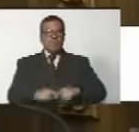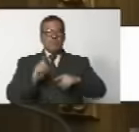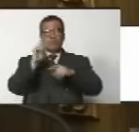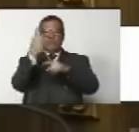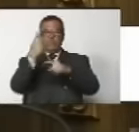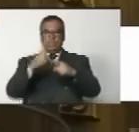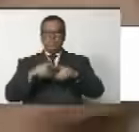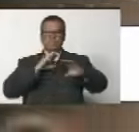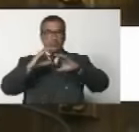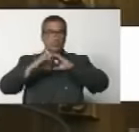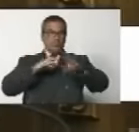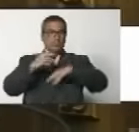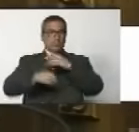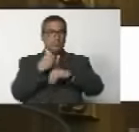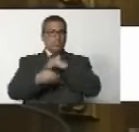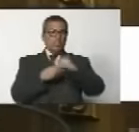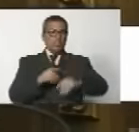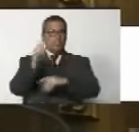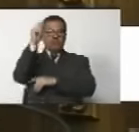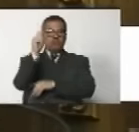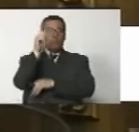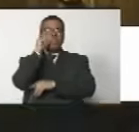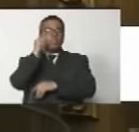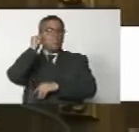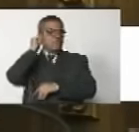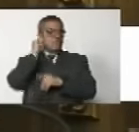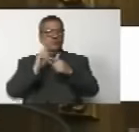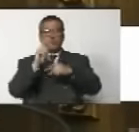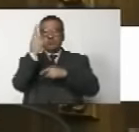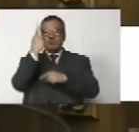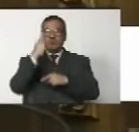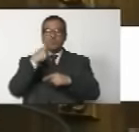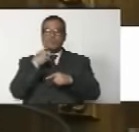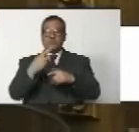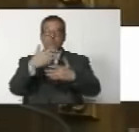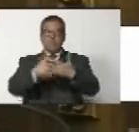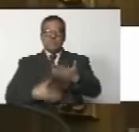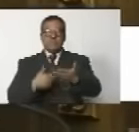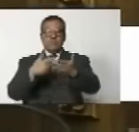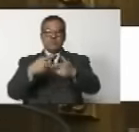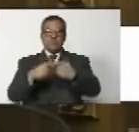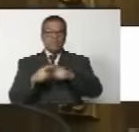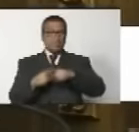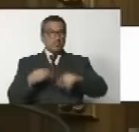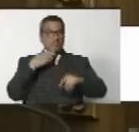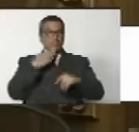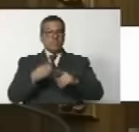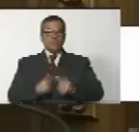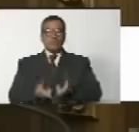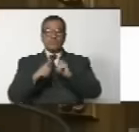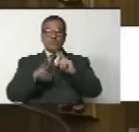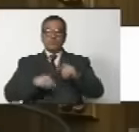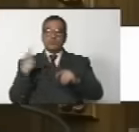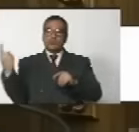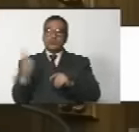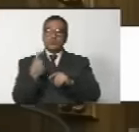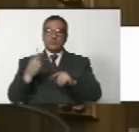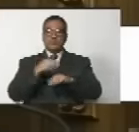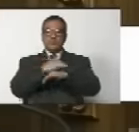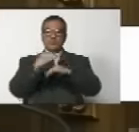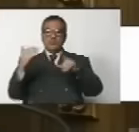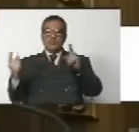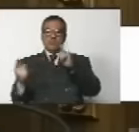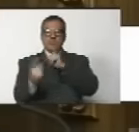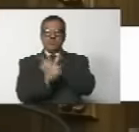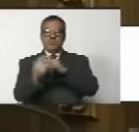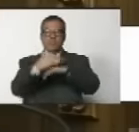Primero, comunicaciones suscritas por las diputadas y los diputados principales indicados en lista anexa, solicitando permiso para ausentarse e incorporar